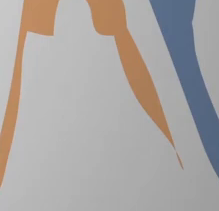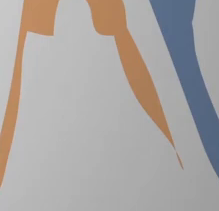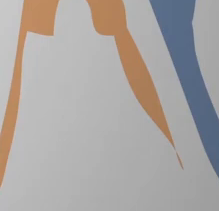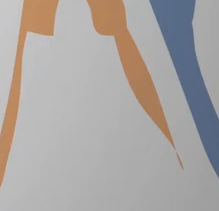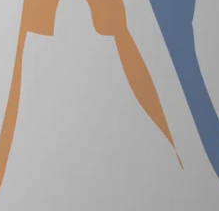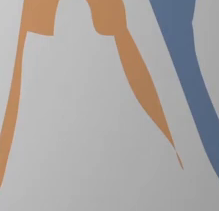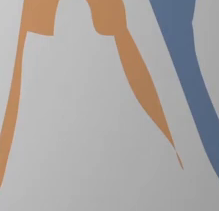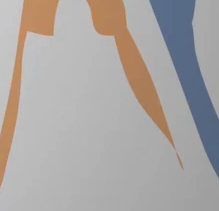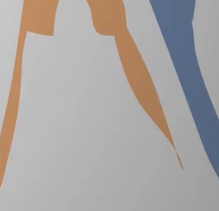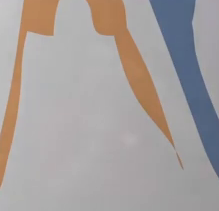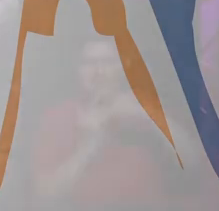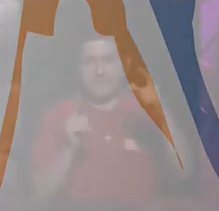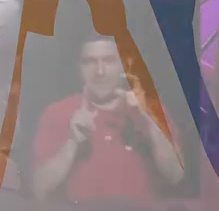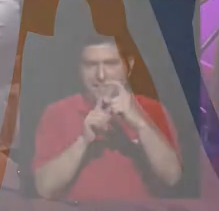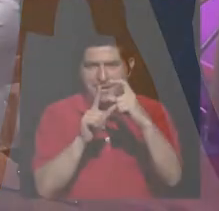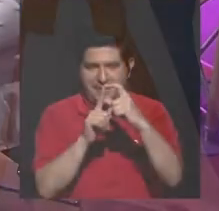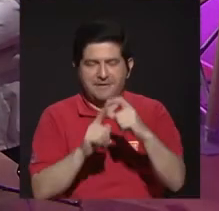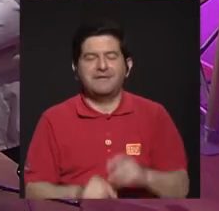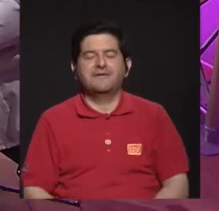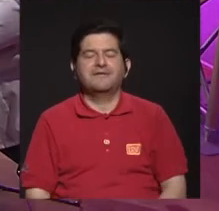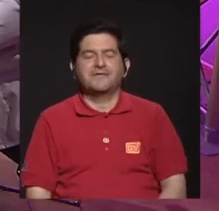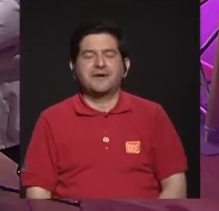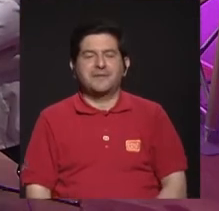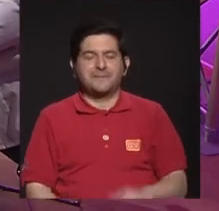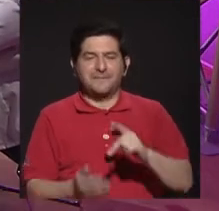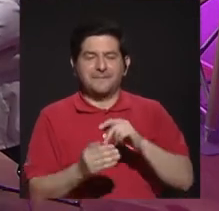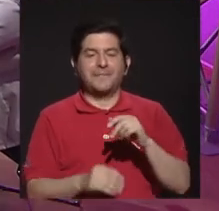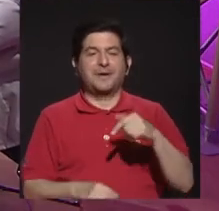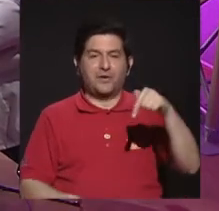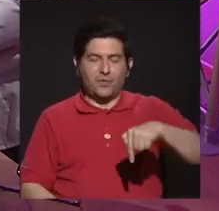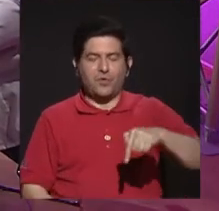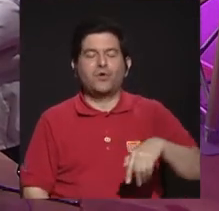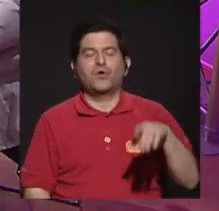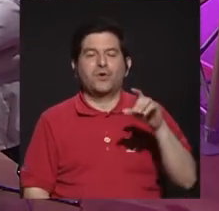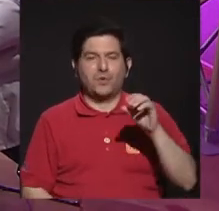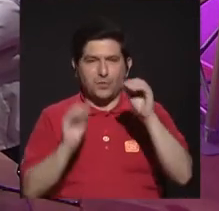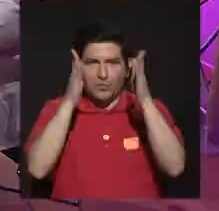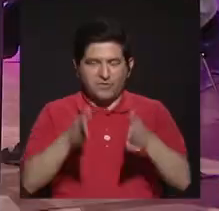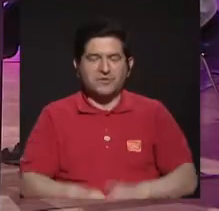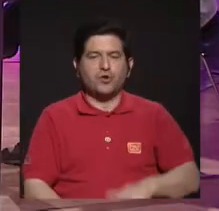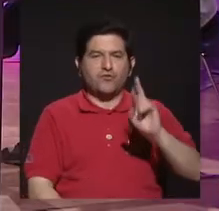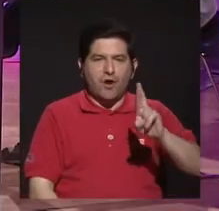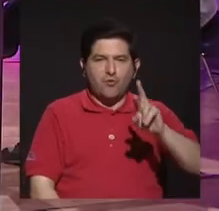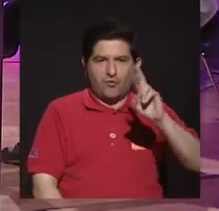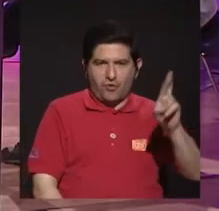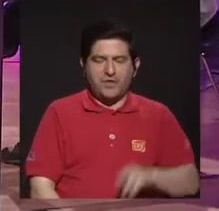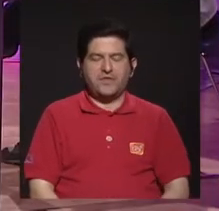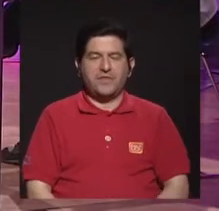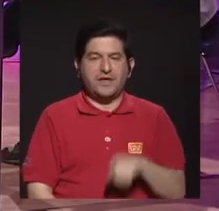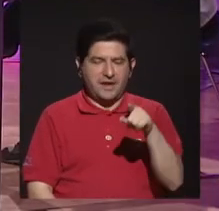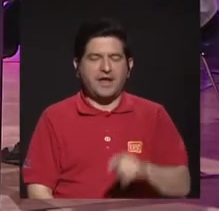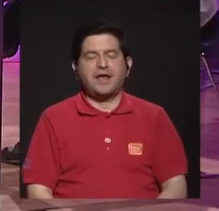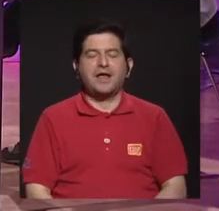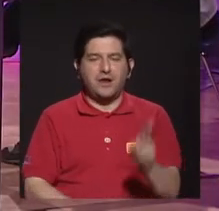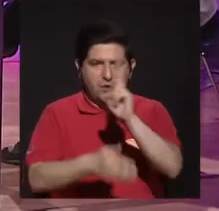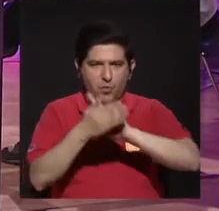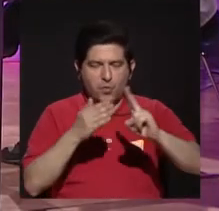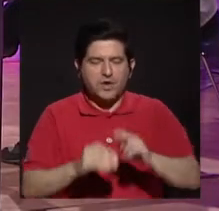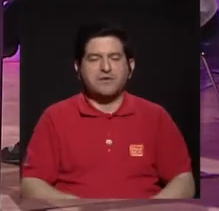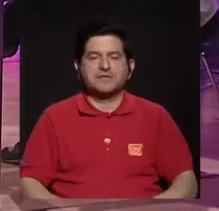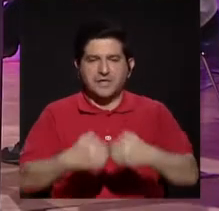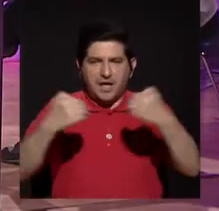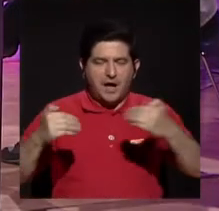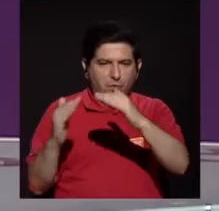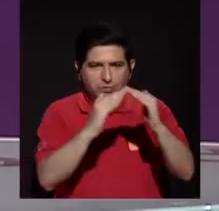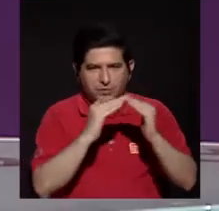Hoy en Palabra de Mujer estamos con el profesor Raúl Roydén de la Universidad Autónoma Metropolitana de México, que